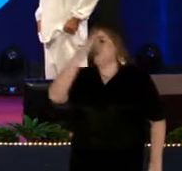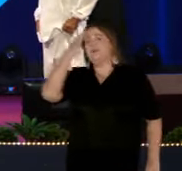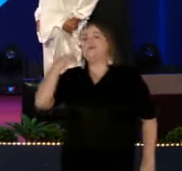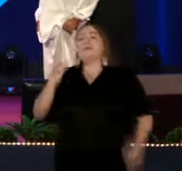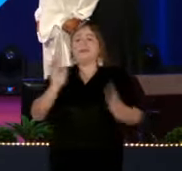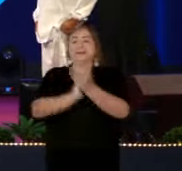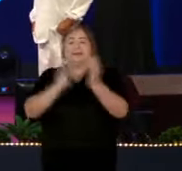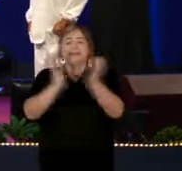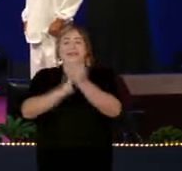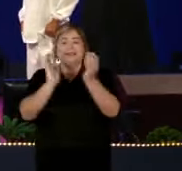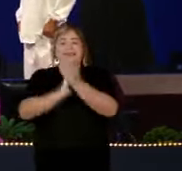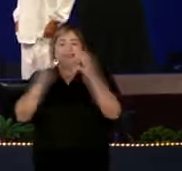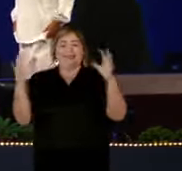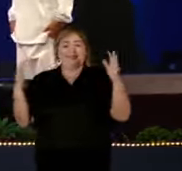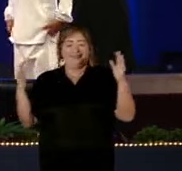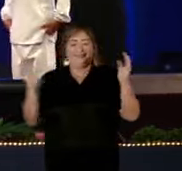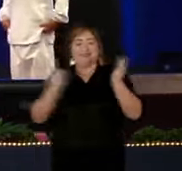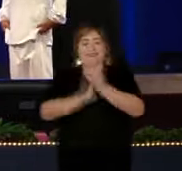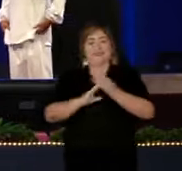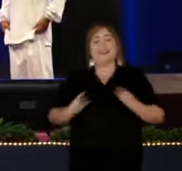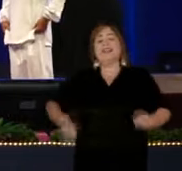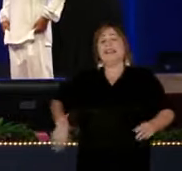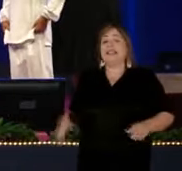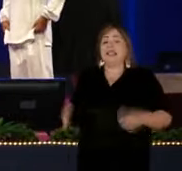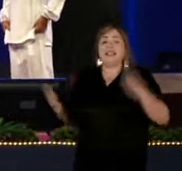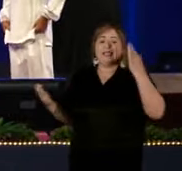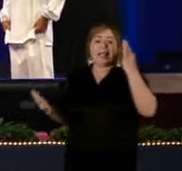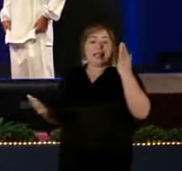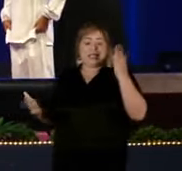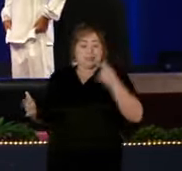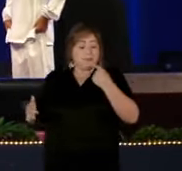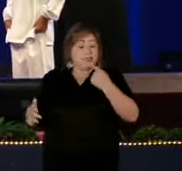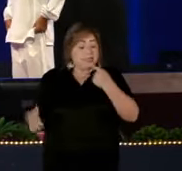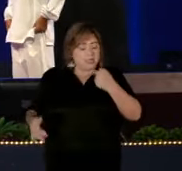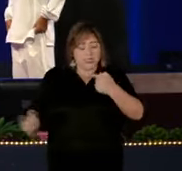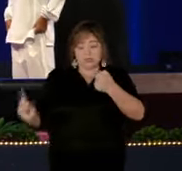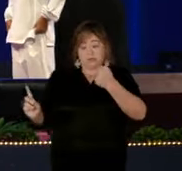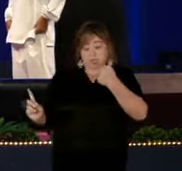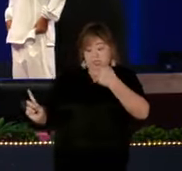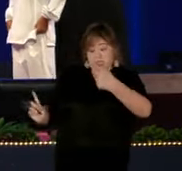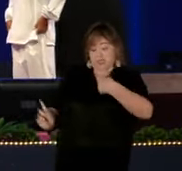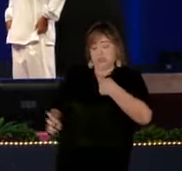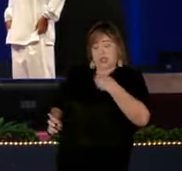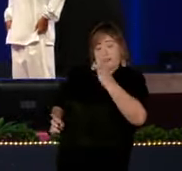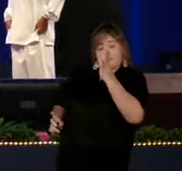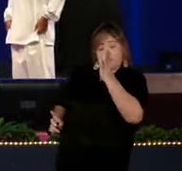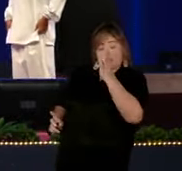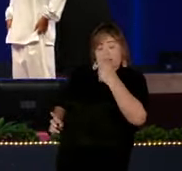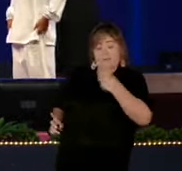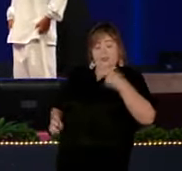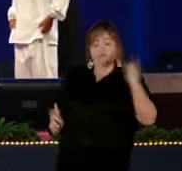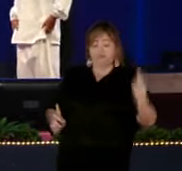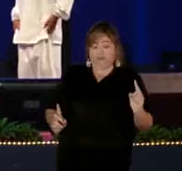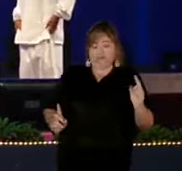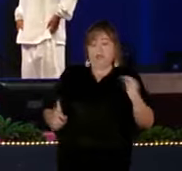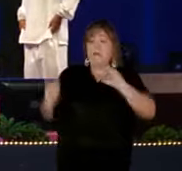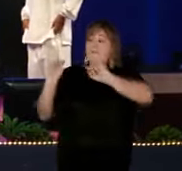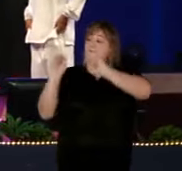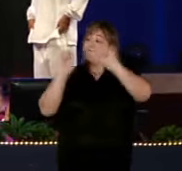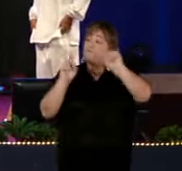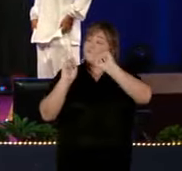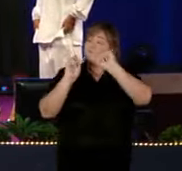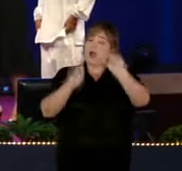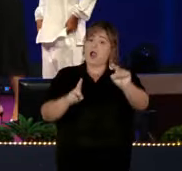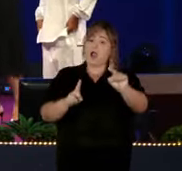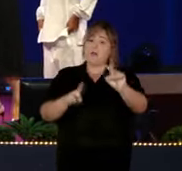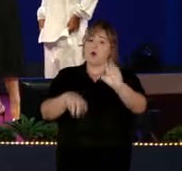Ay, santo. Y entonces él viene donde mí y me dice, mamá, vamos a ir para el culto porque